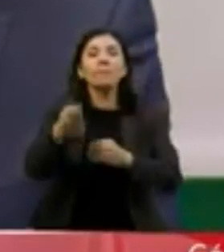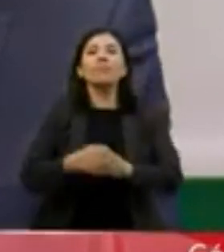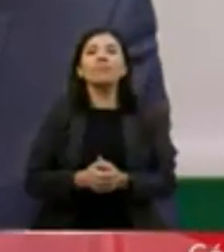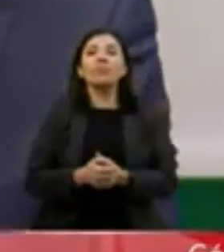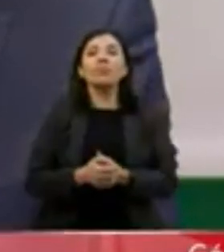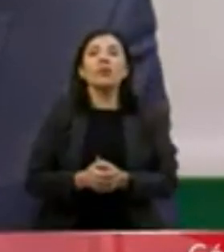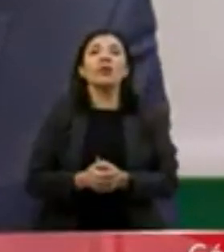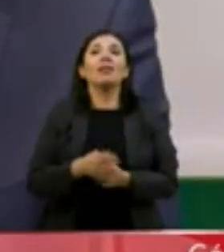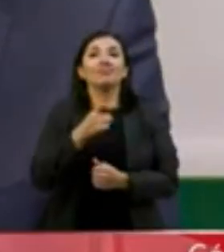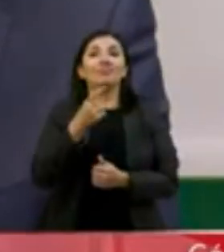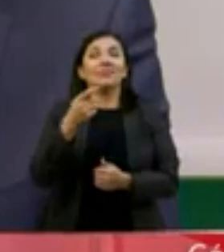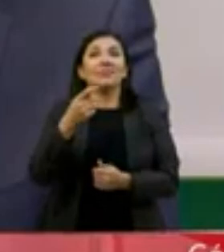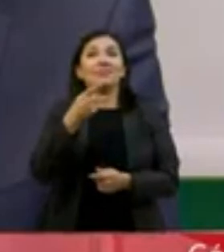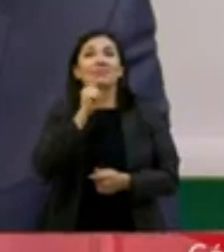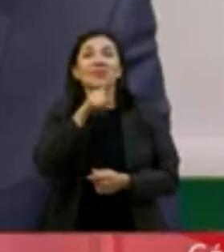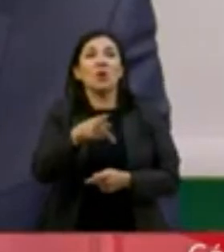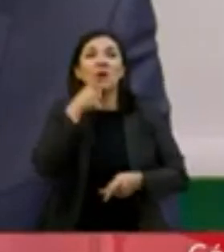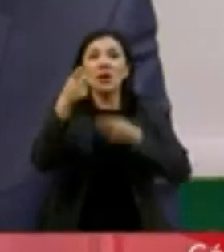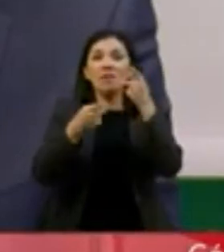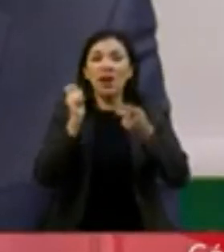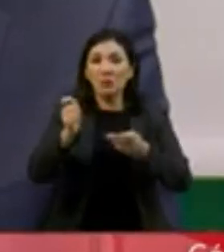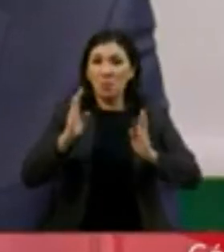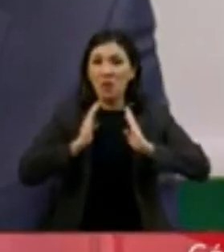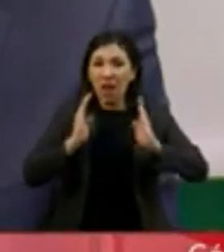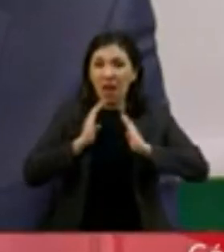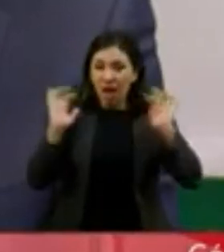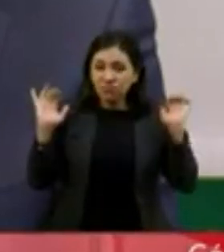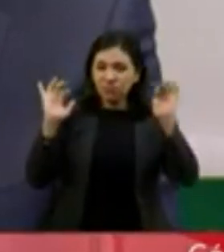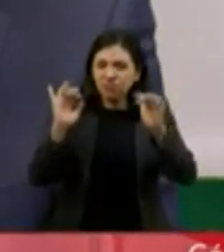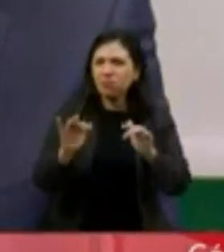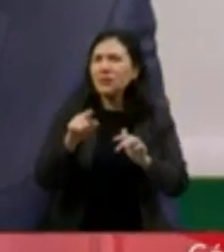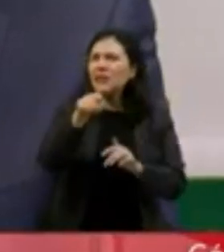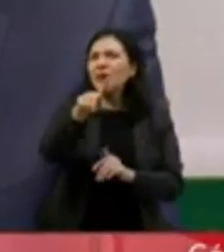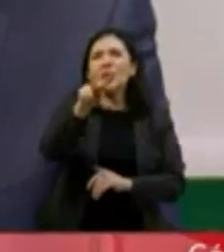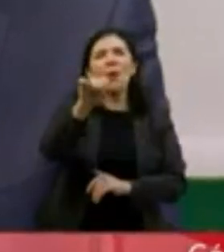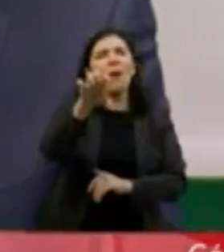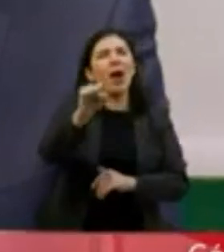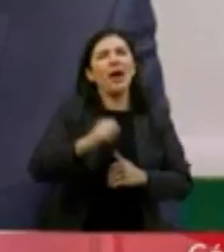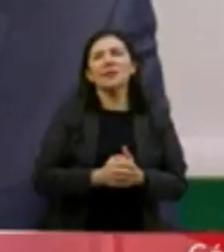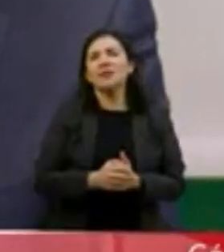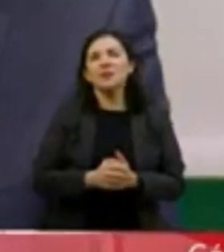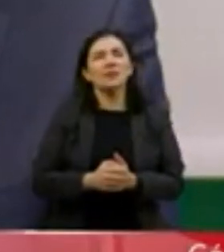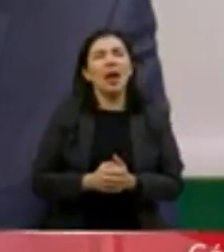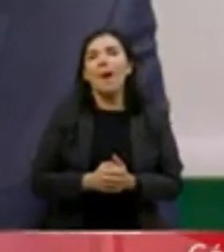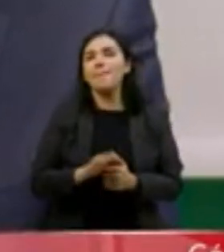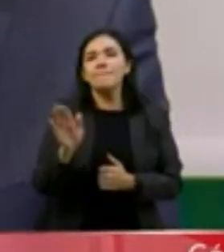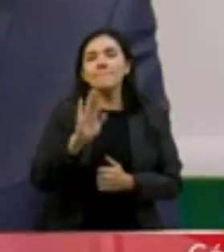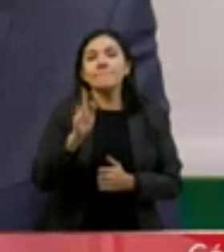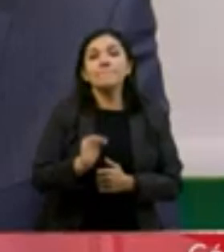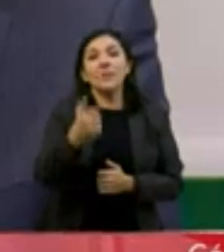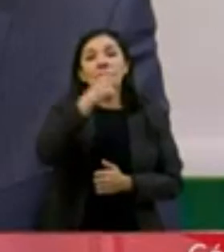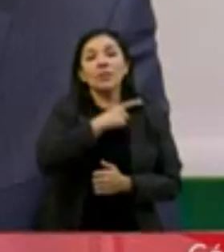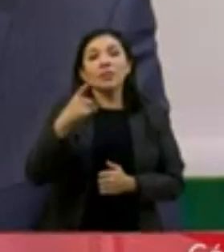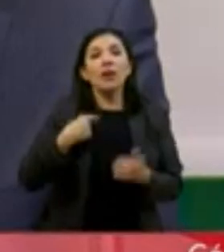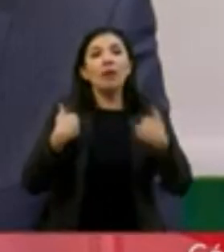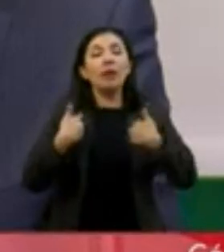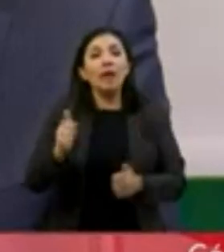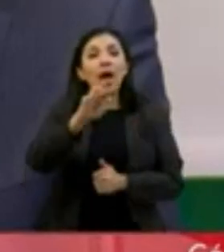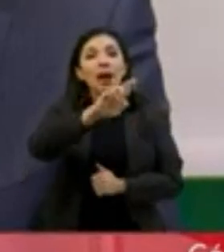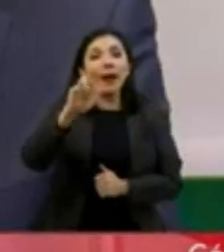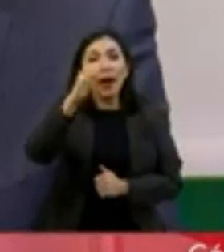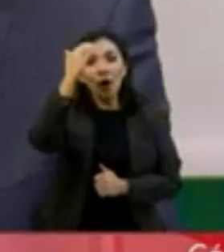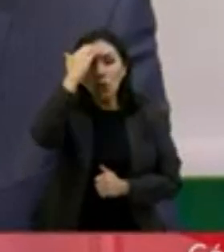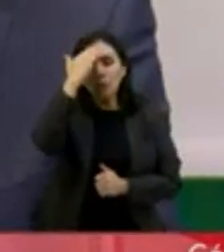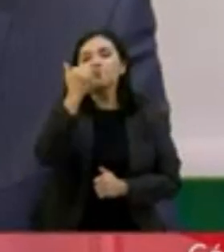la militarización no es militarización es primero reconoc conu senador por favor sí